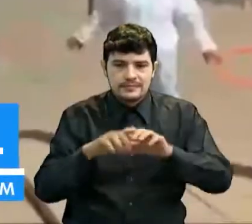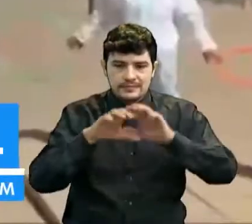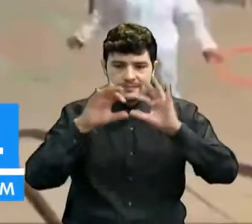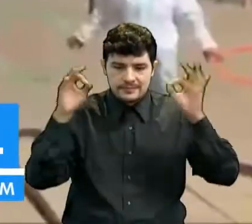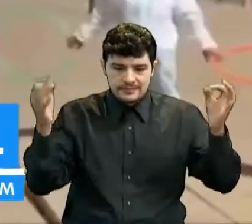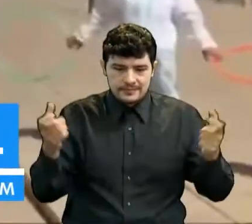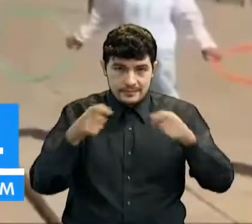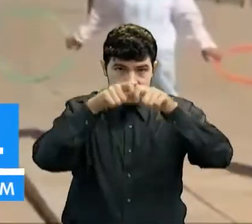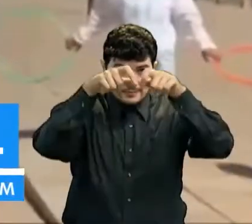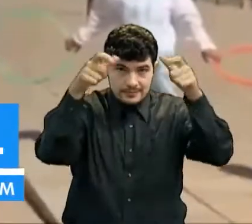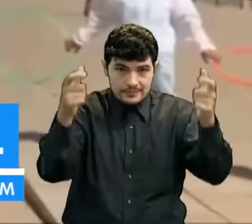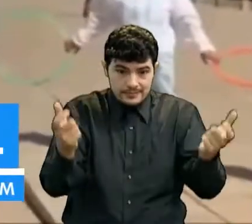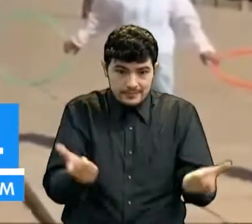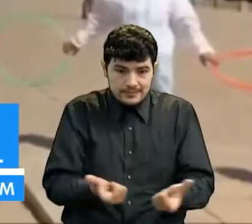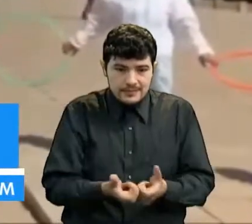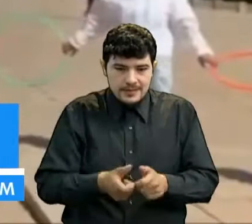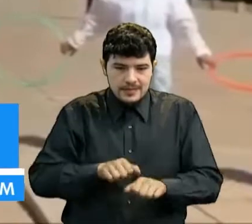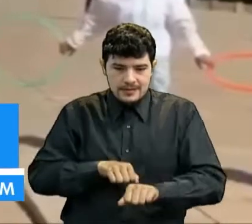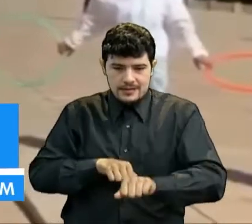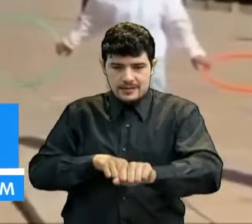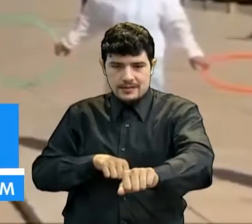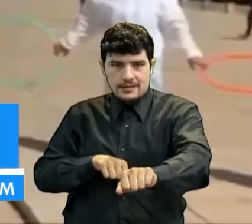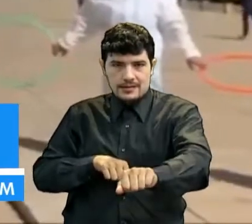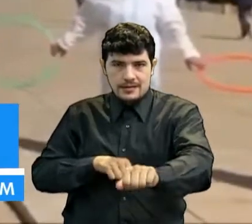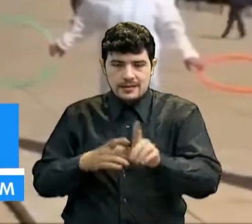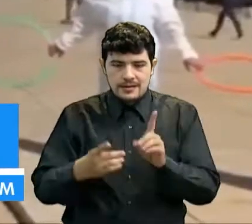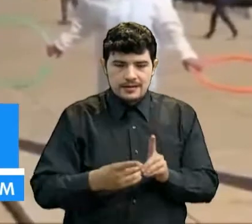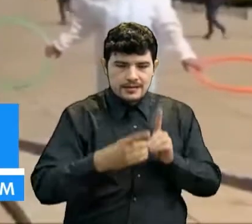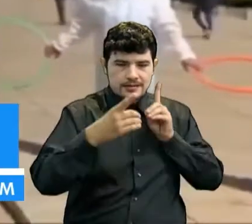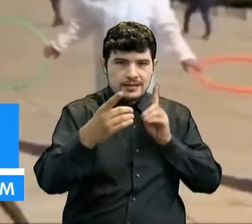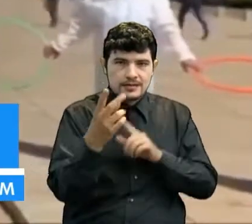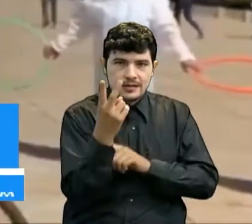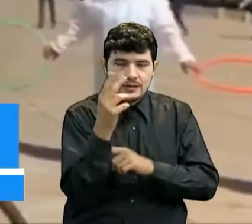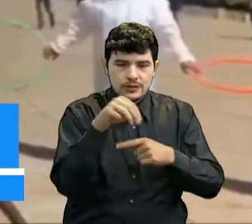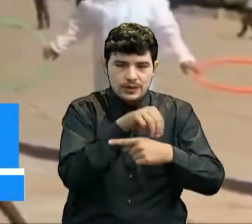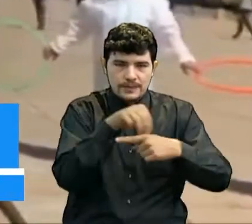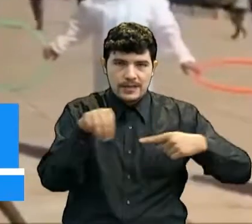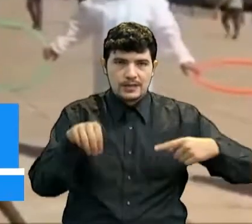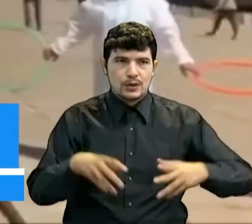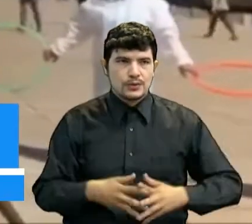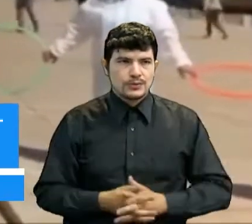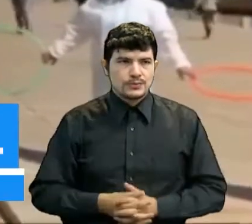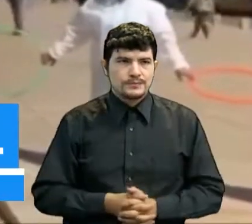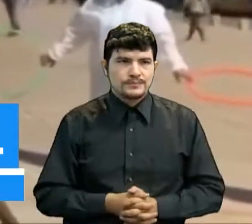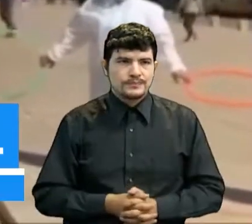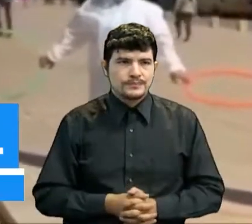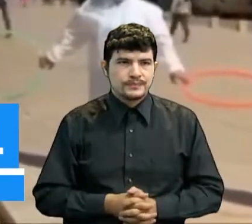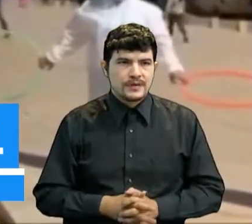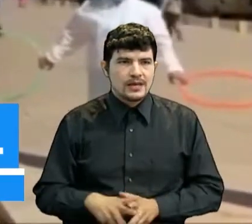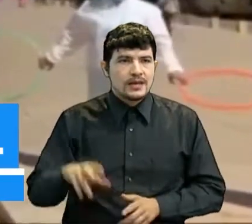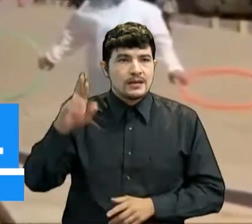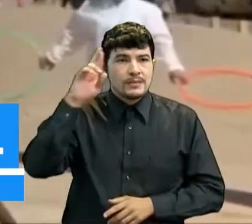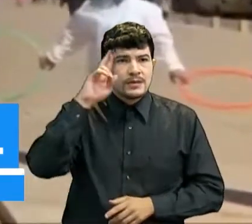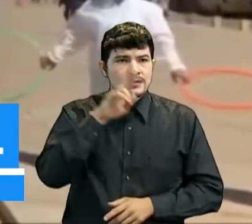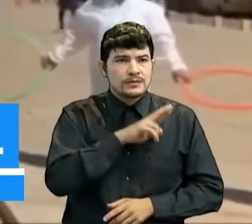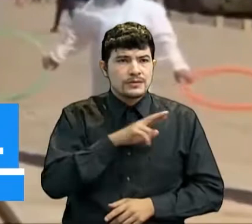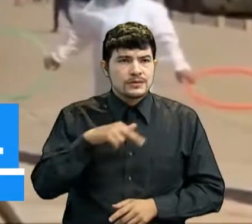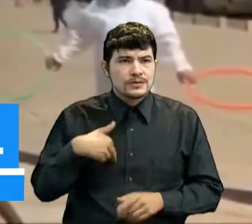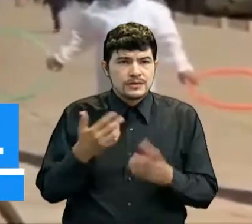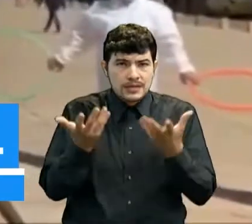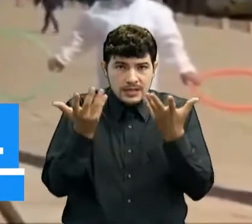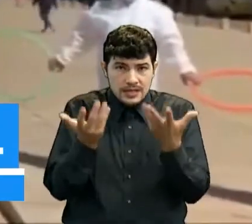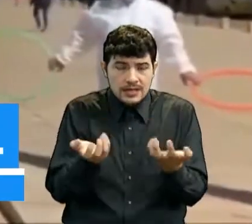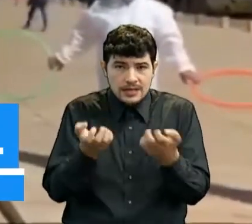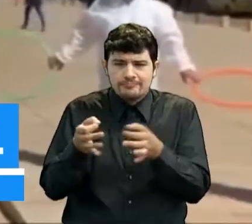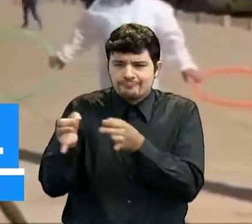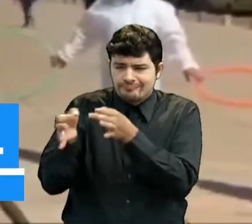un ejercicio práctico con aros que nos permite mantener 2 metros de distancia entre cada persona. Quisimos llevarles este mensaje acompañado de